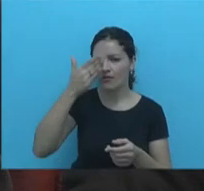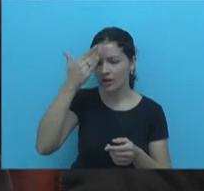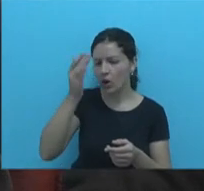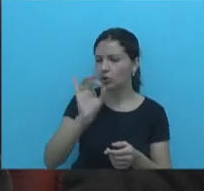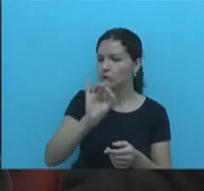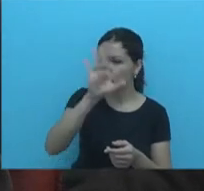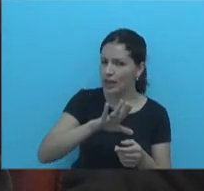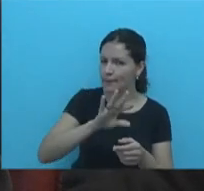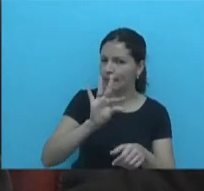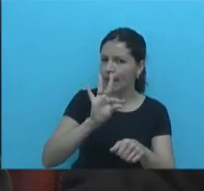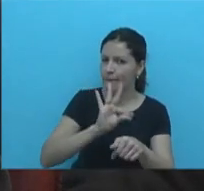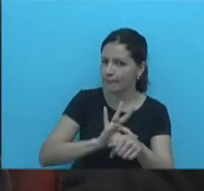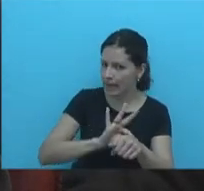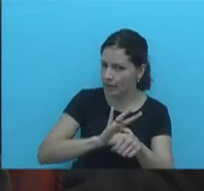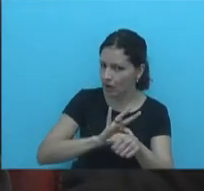o enfermeros